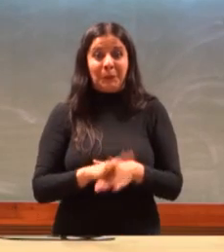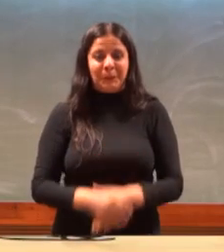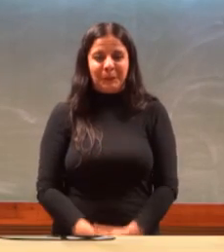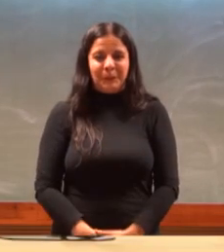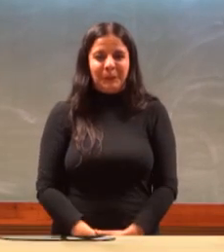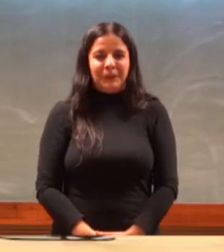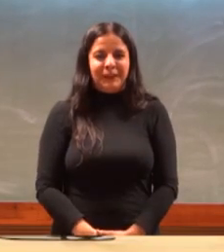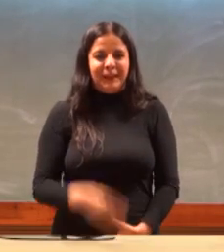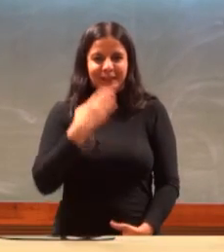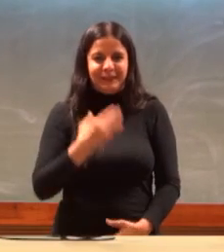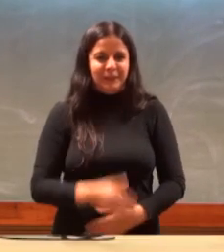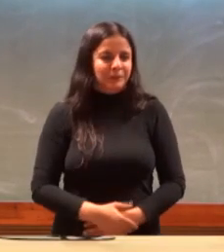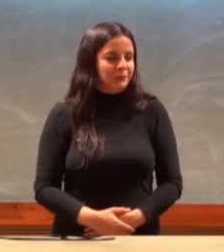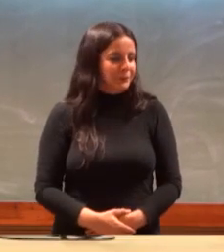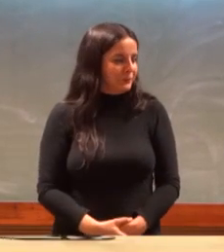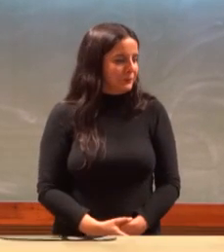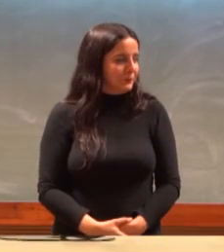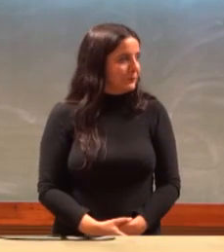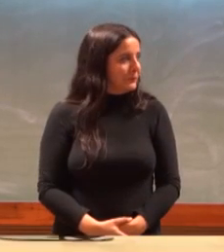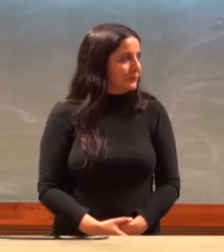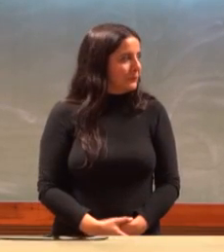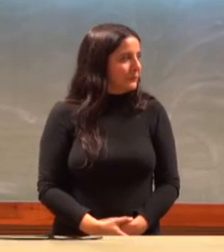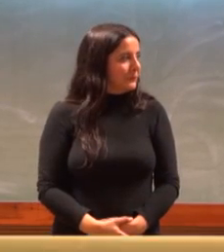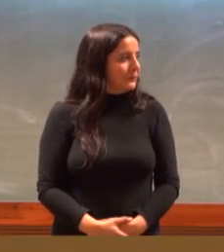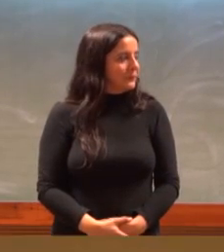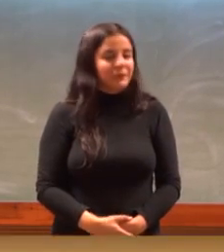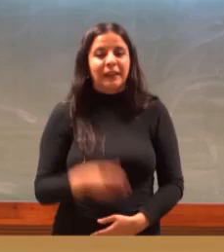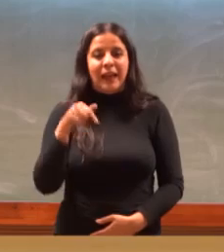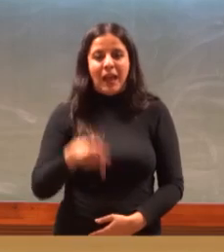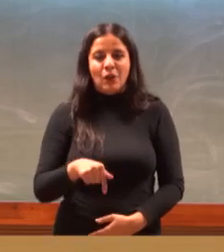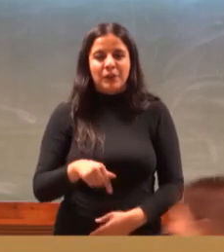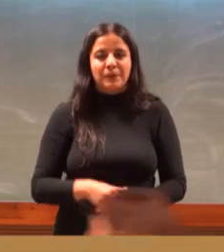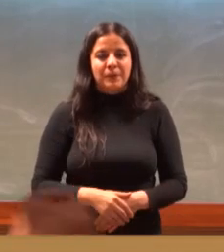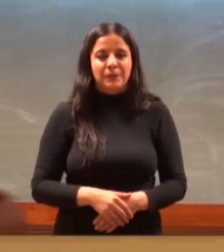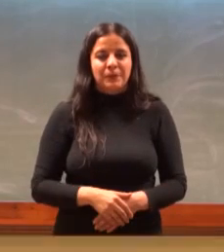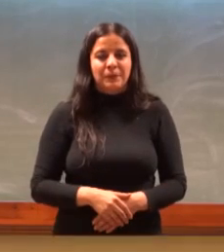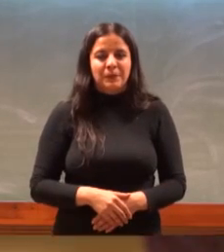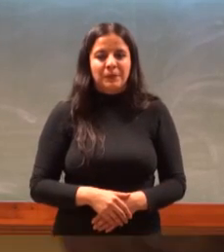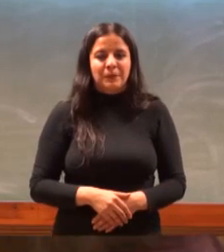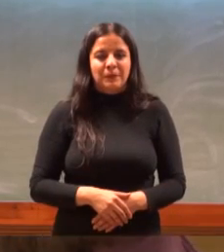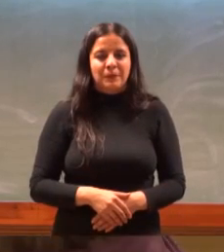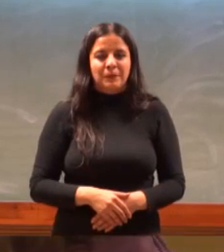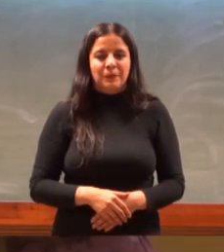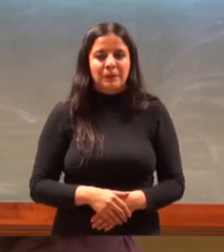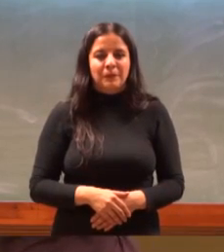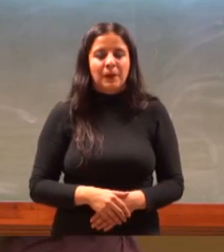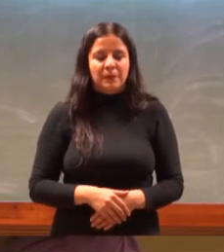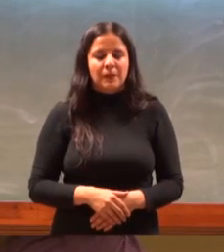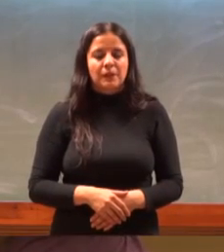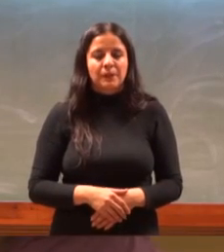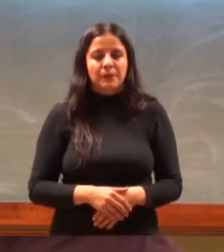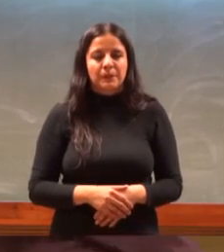redondear Así que muchas gracias es ahora el turno de el candidato Juan Pablo